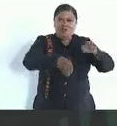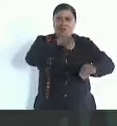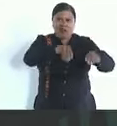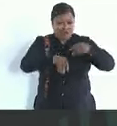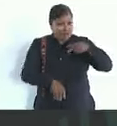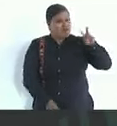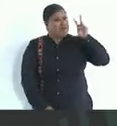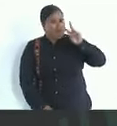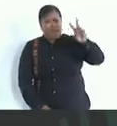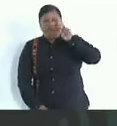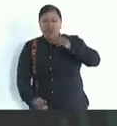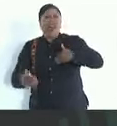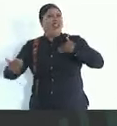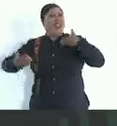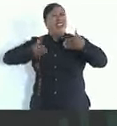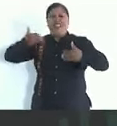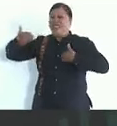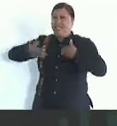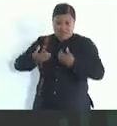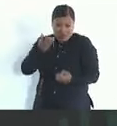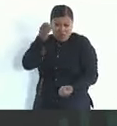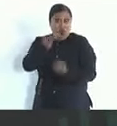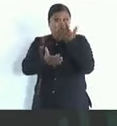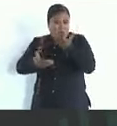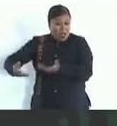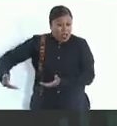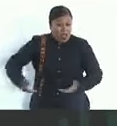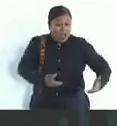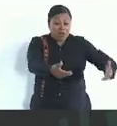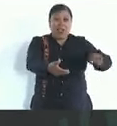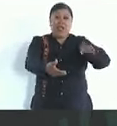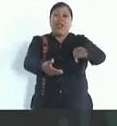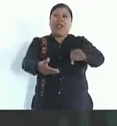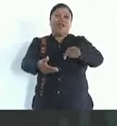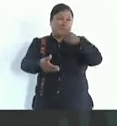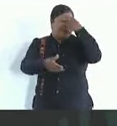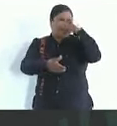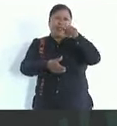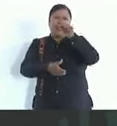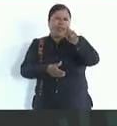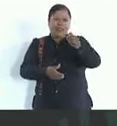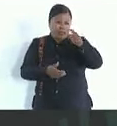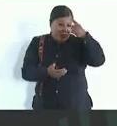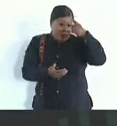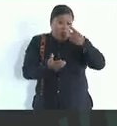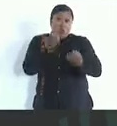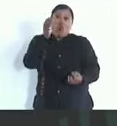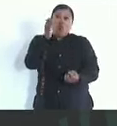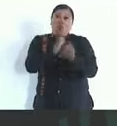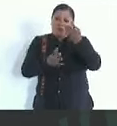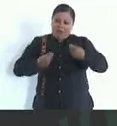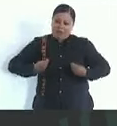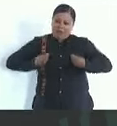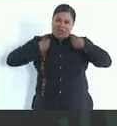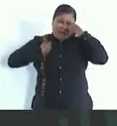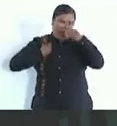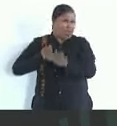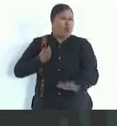que significa saber que el camino nuevo se convierte en una puerta por donde entrará una nueva vida para todos.